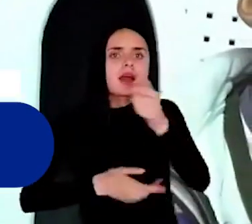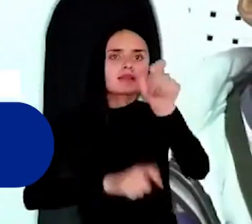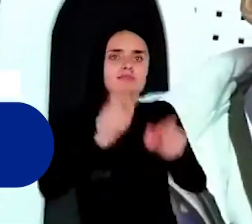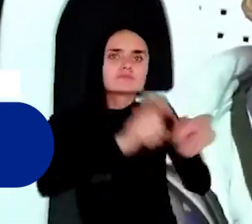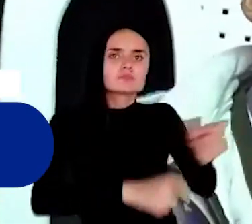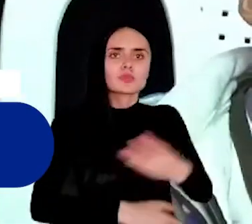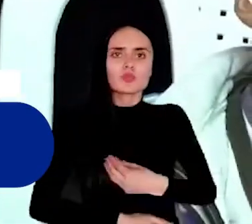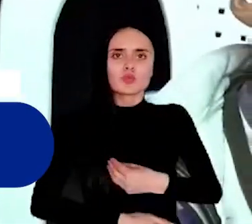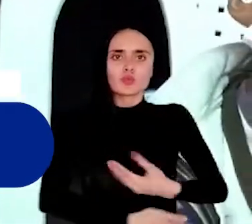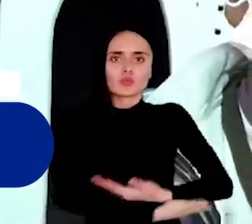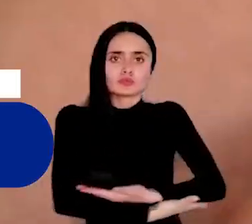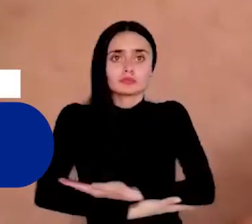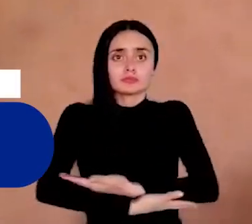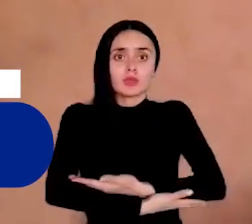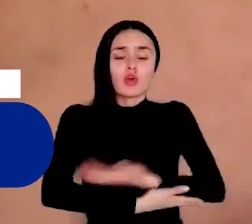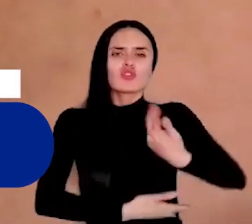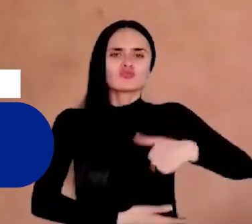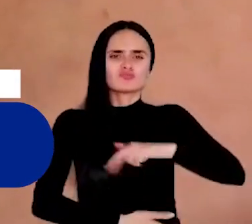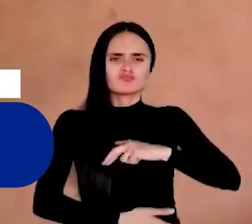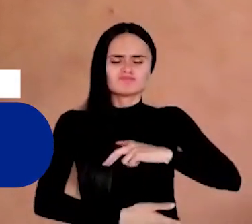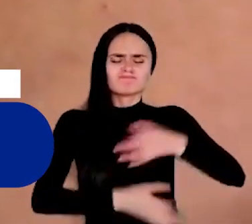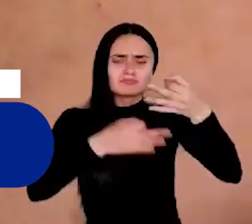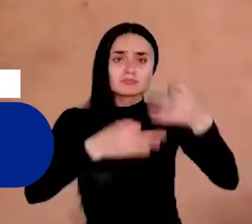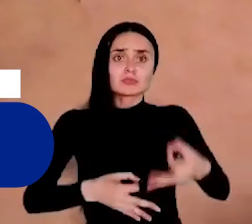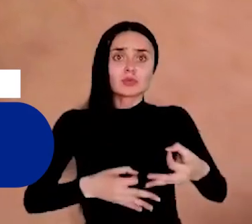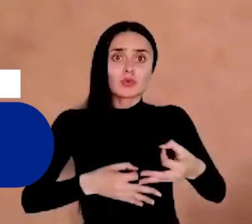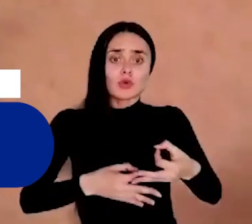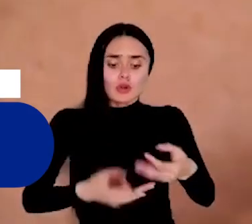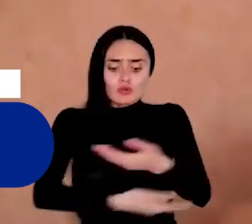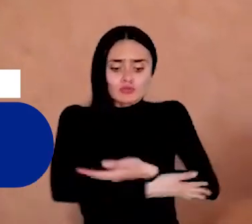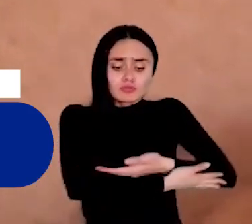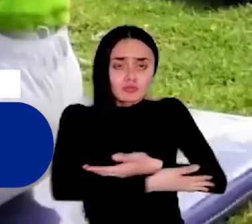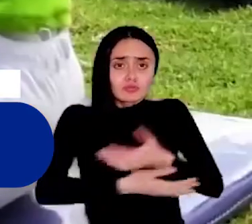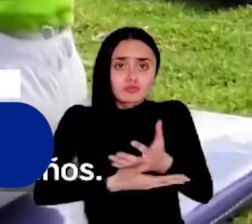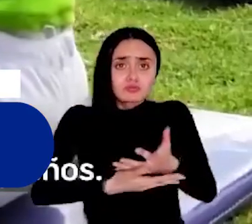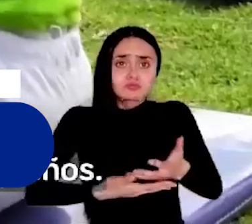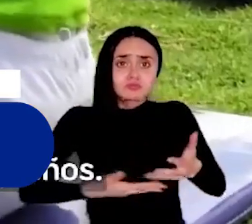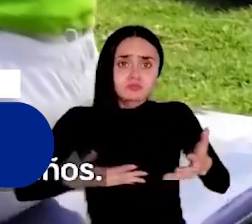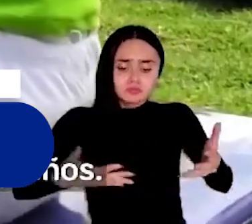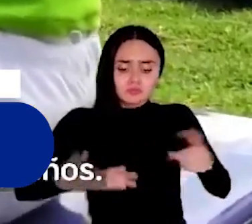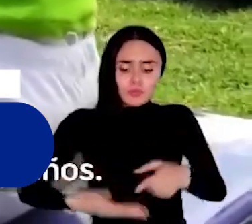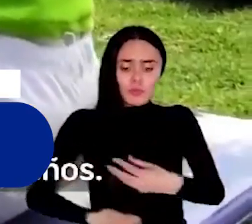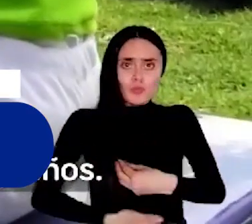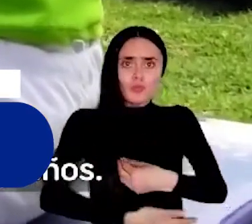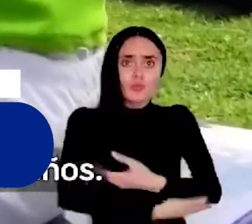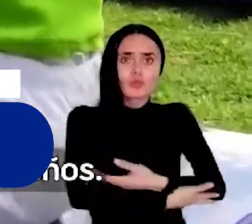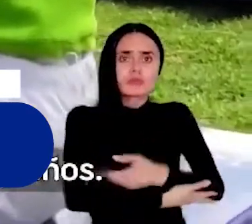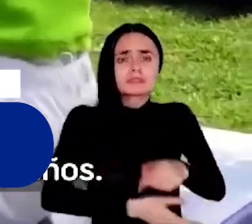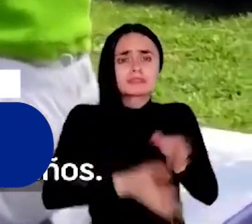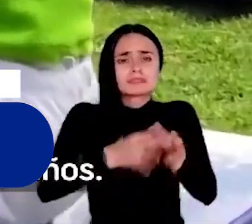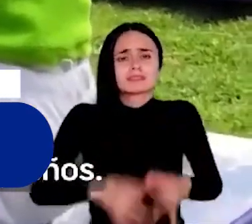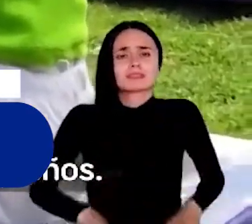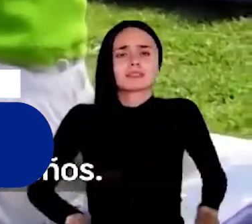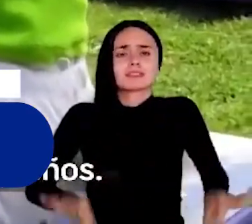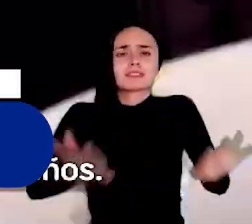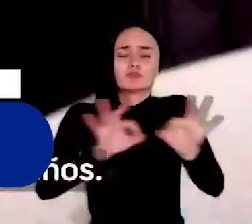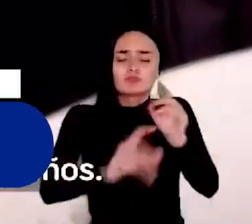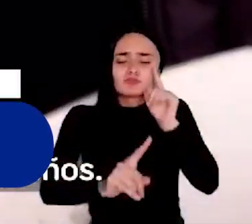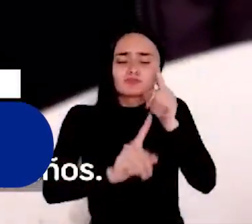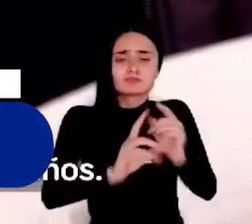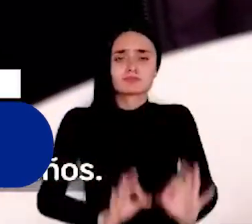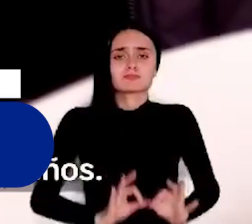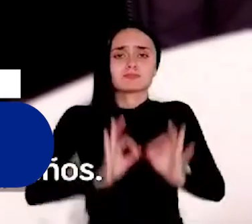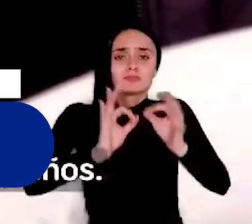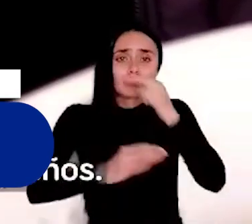materna. Estamos convencidos que la conexión en los primeros meses de vida es crucial para el desarrollo y bienestar de